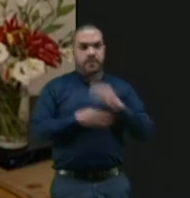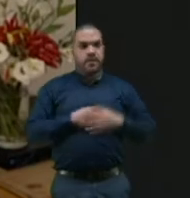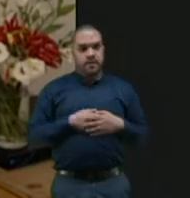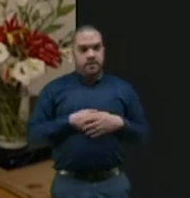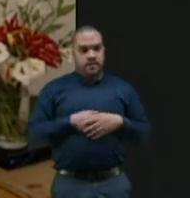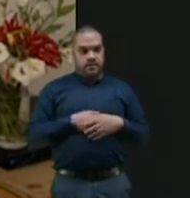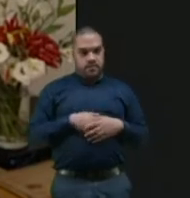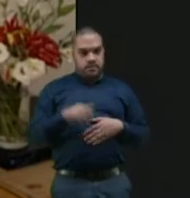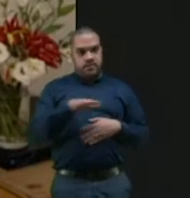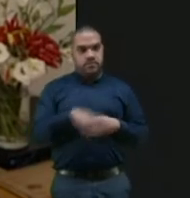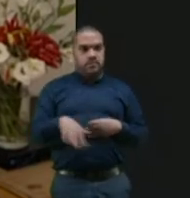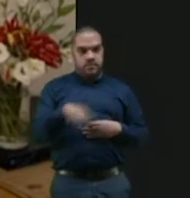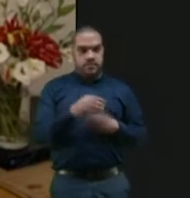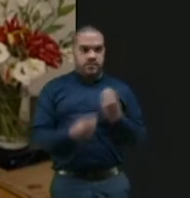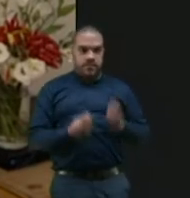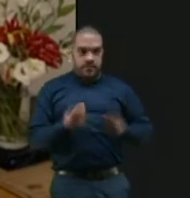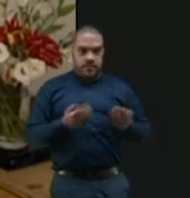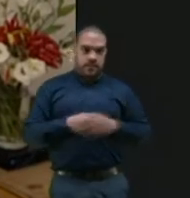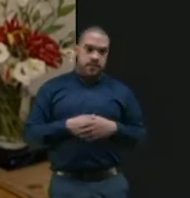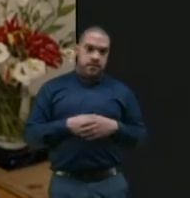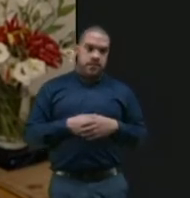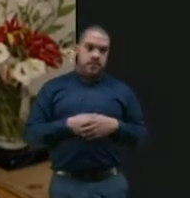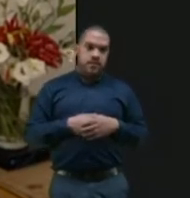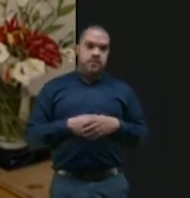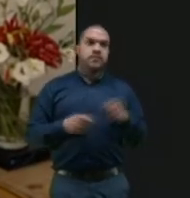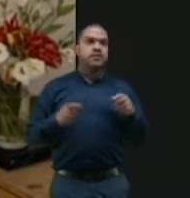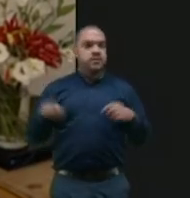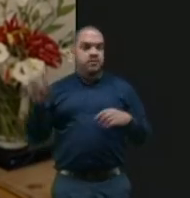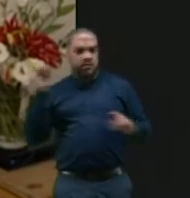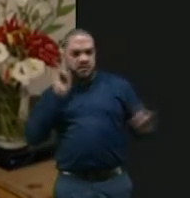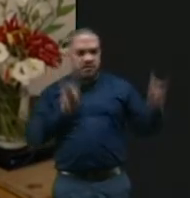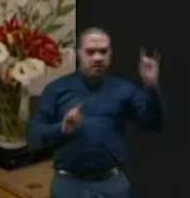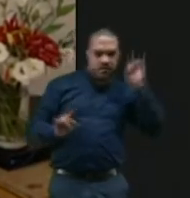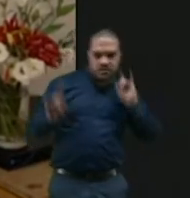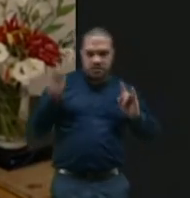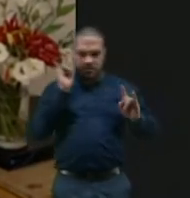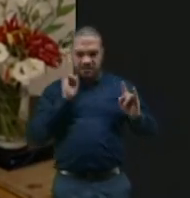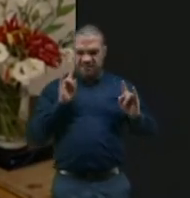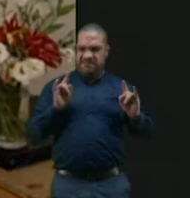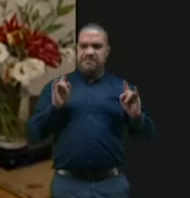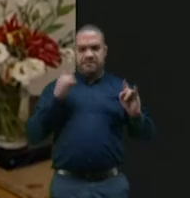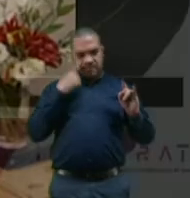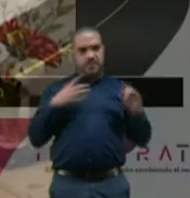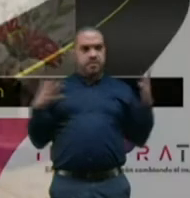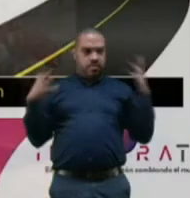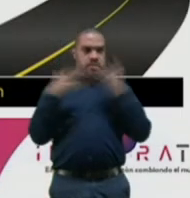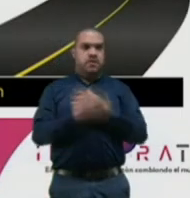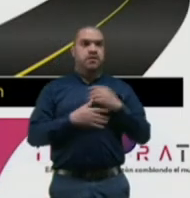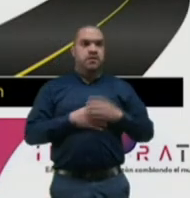empiezan a crear eso, nadie lo va a escuchar. Y eso es algo bastante frustrante.